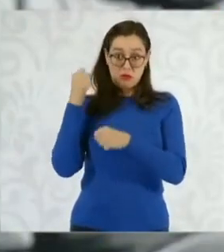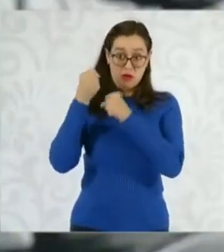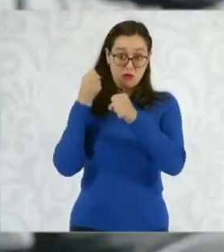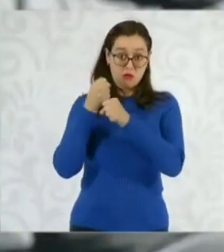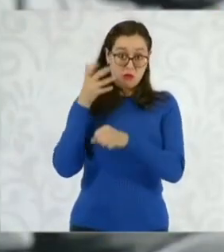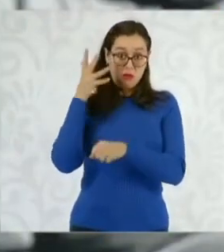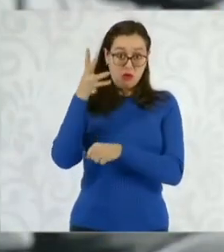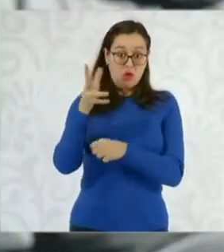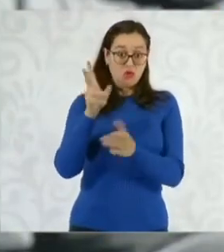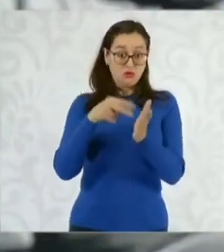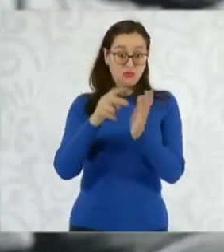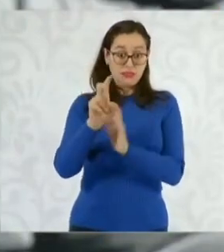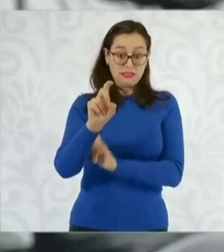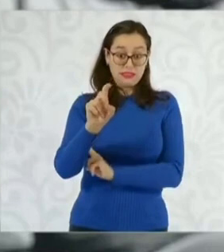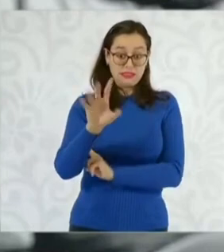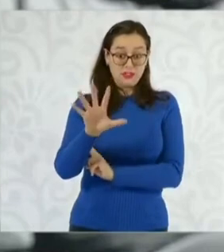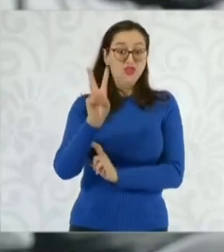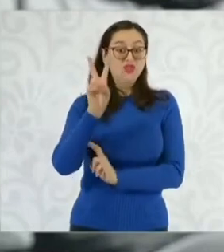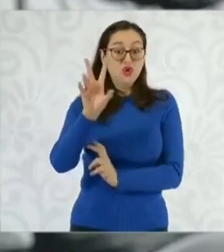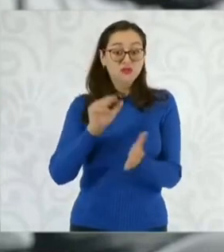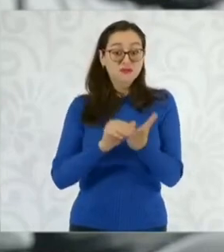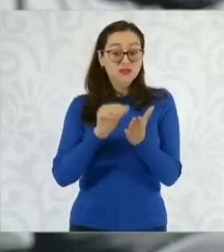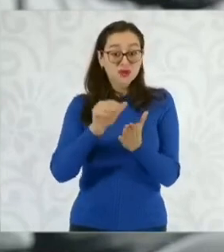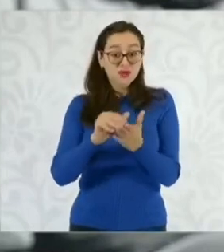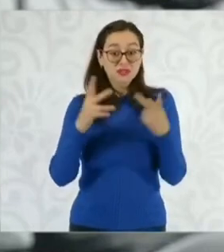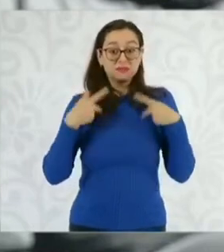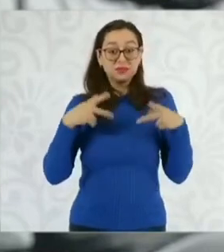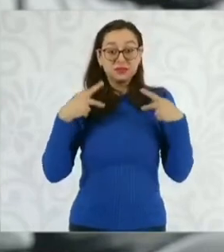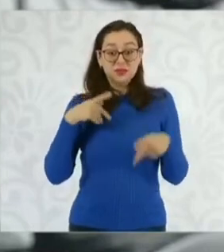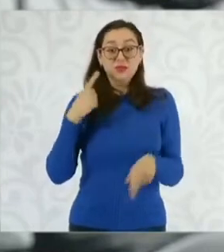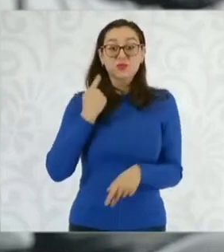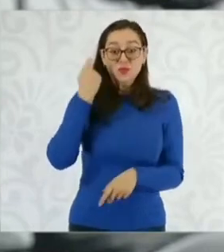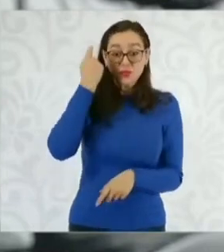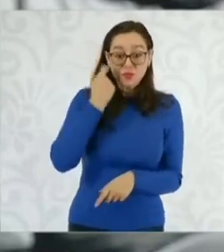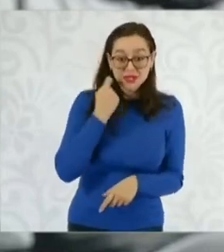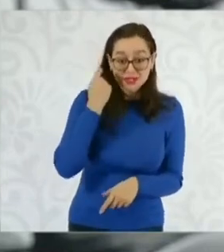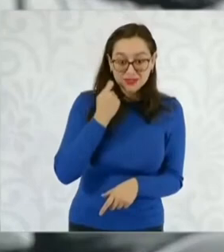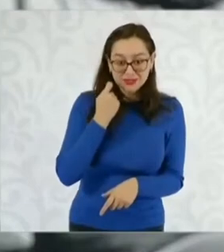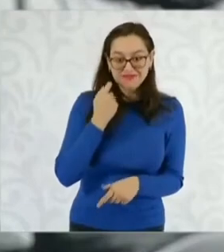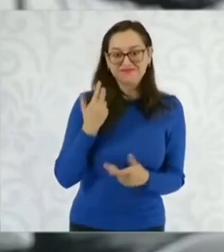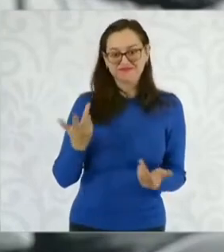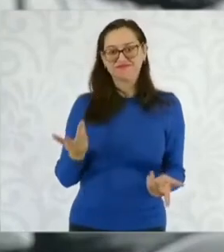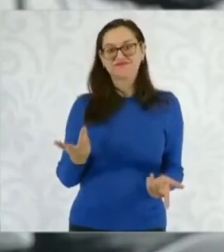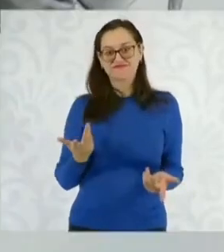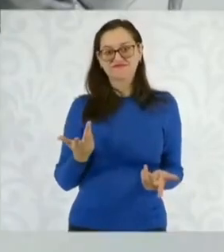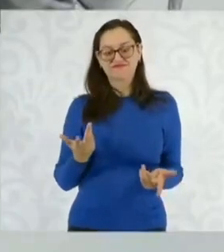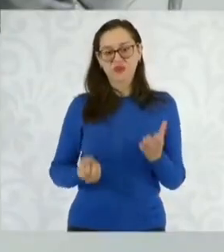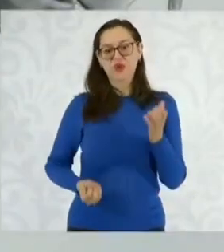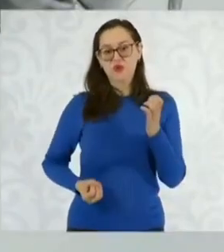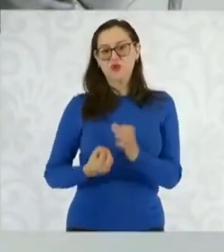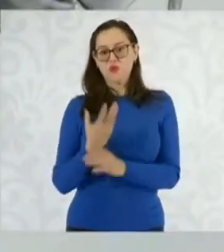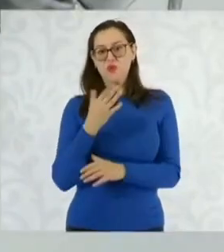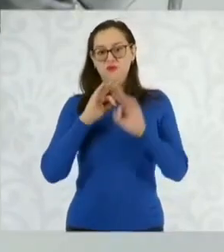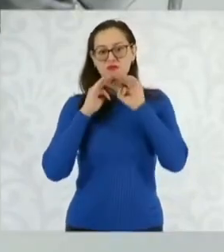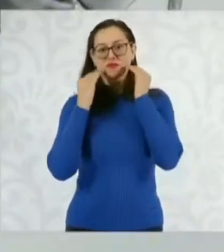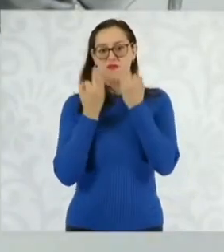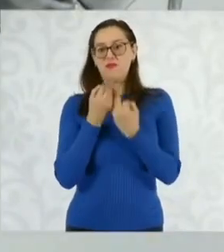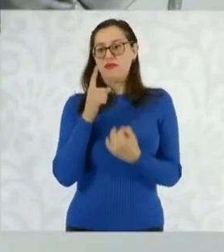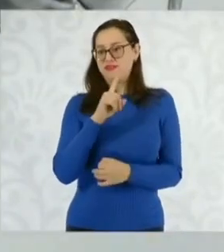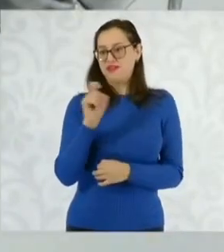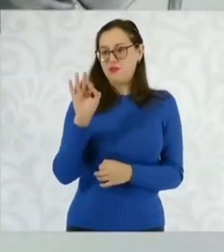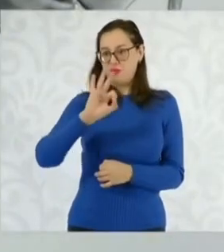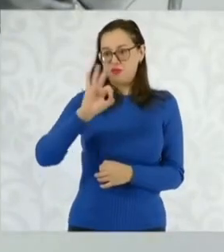2035 aproximadamente van a ser 2 millones de trabajadoras y trabajadores que ya estarán pensionados en el nuevo esquema de